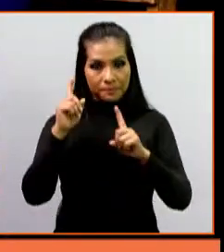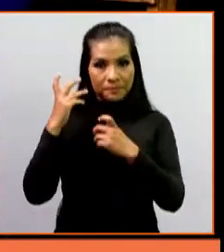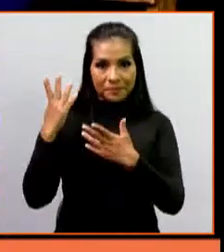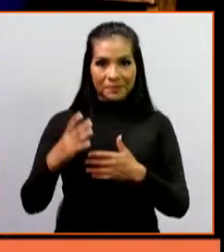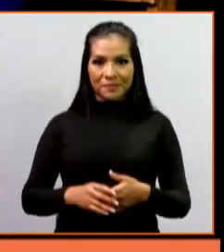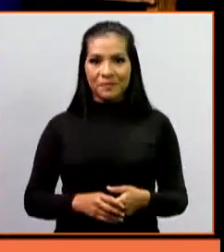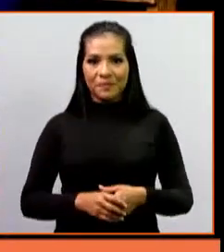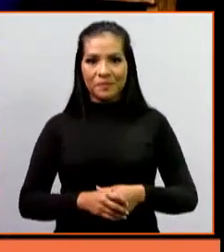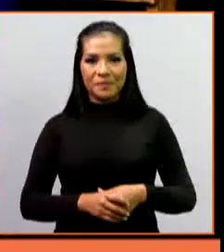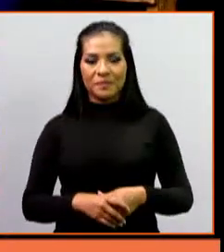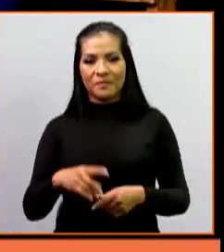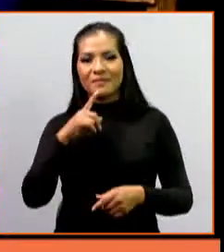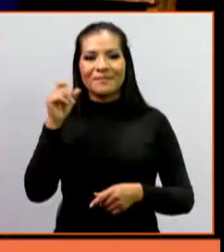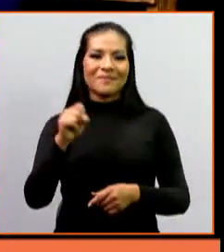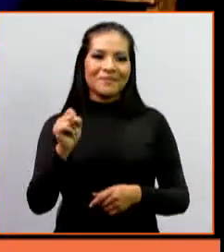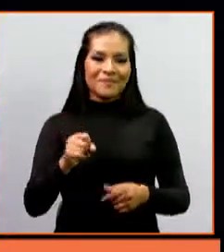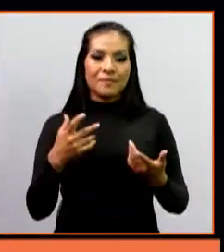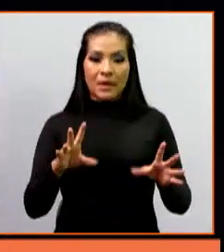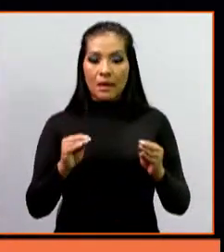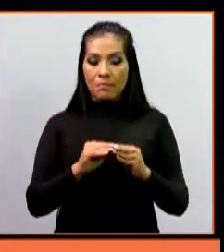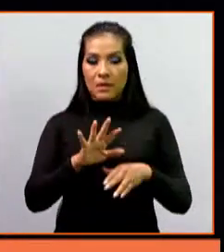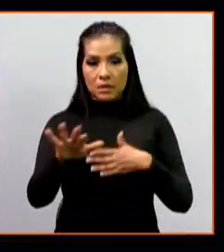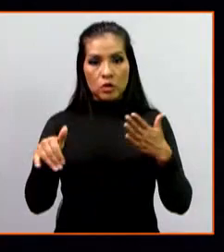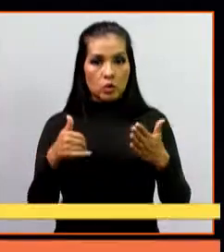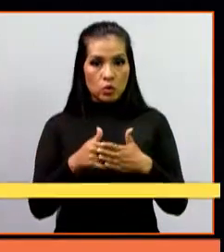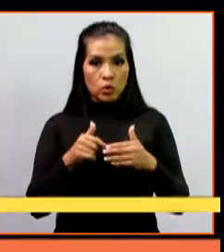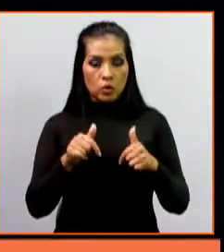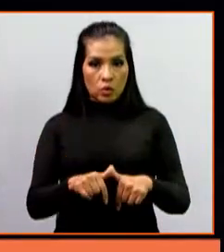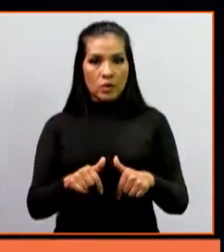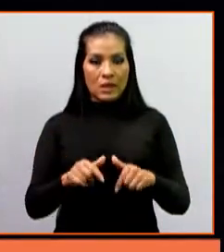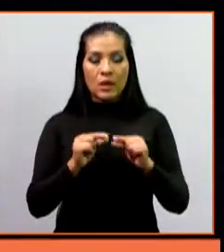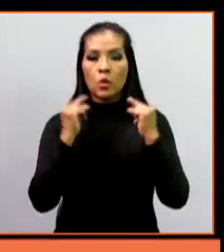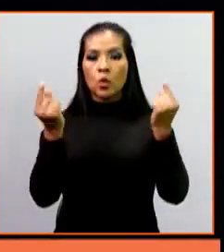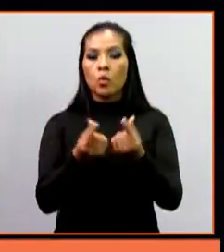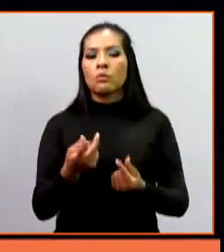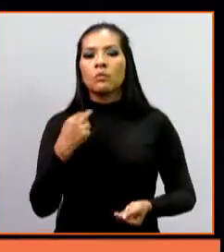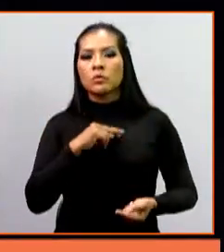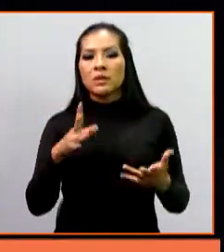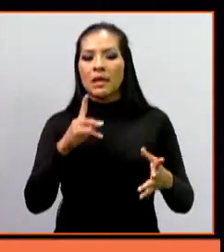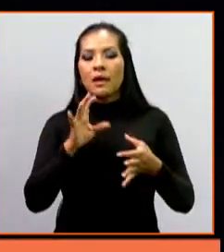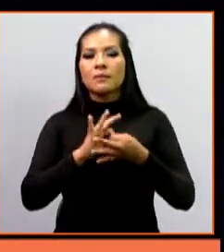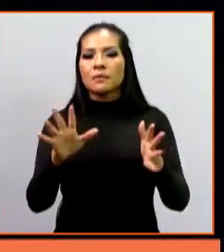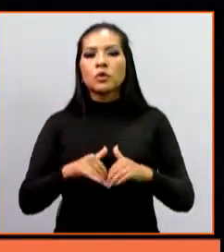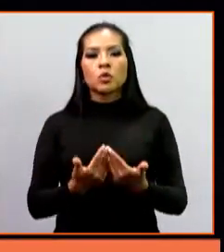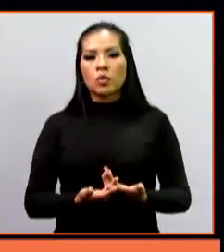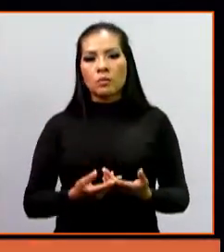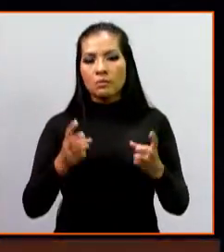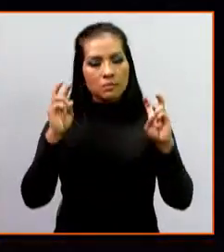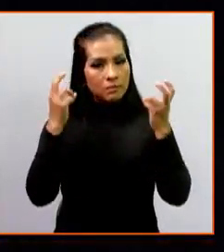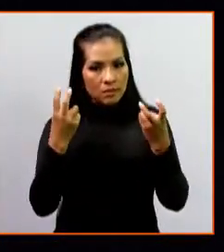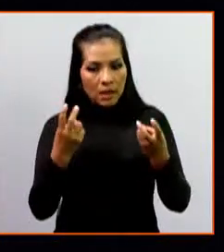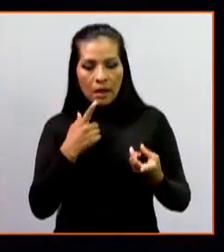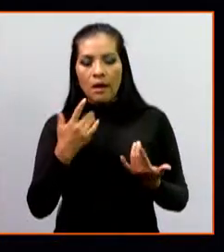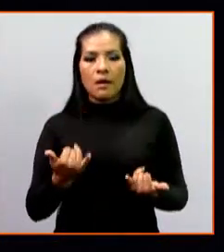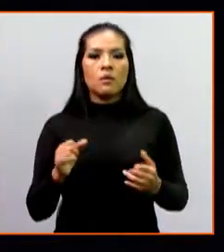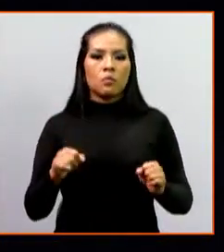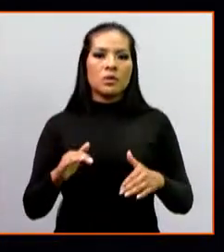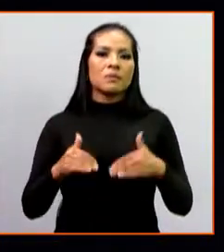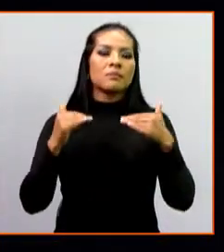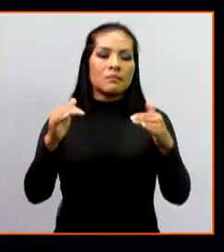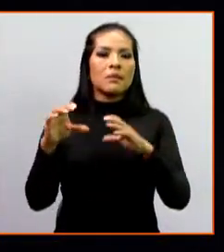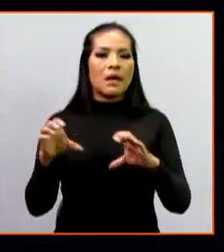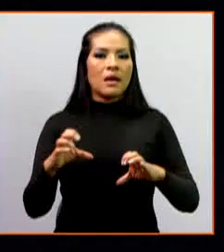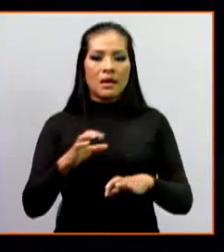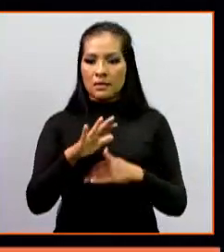Sí, pues Arte Estudio es un espacio alternativo, ¿no? Yo siempre digo, es este espacio que permite que se pueda hacer todo mientras la